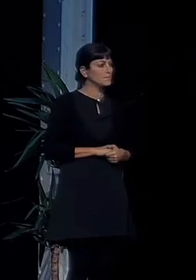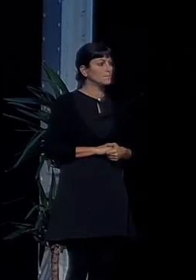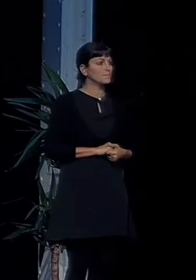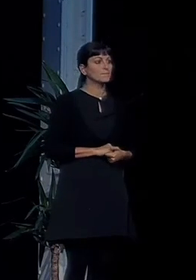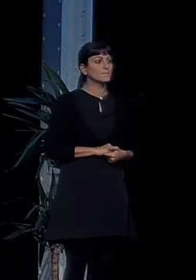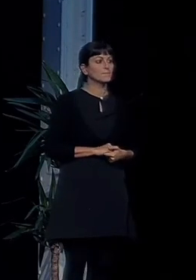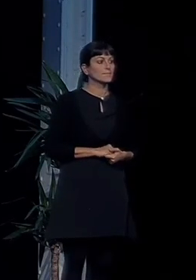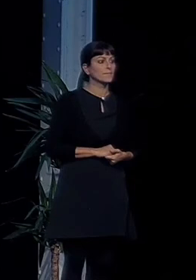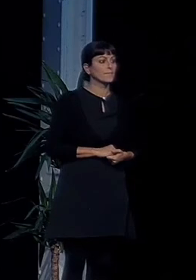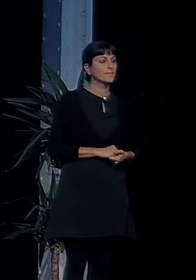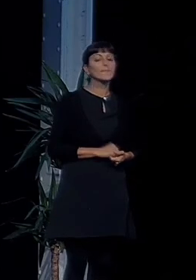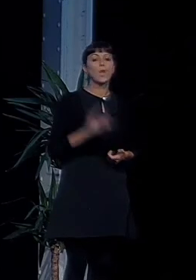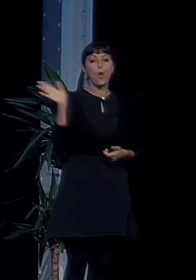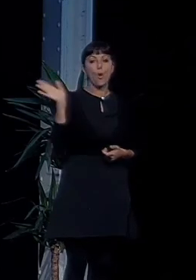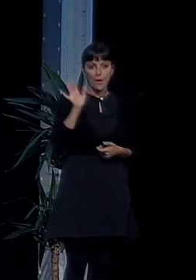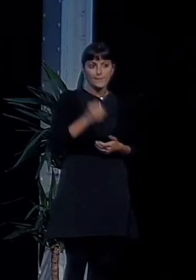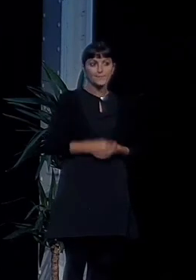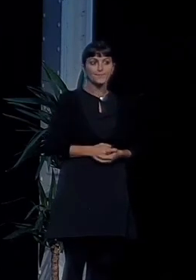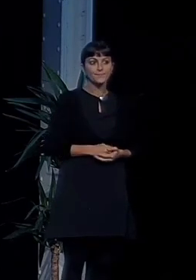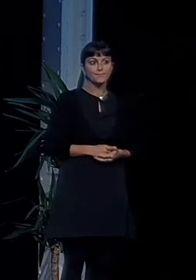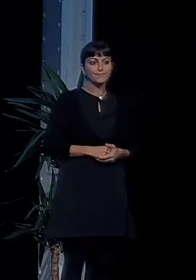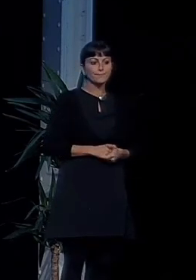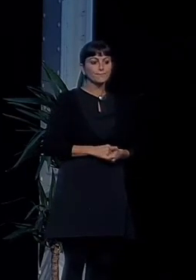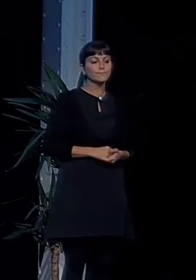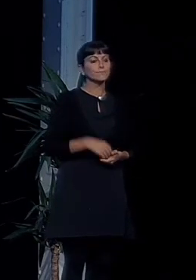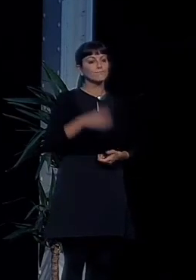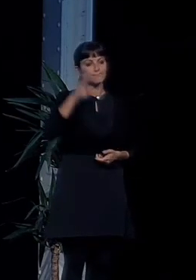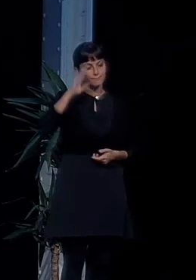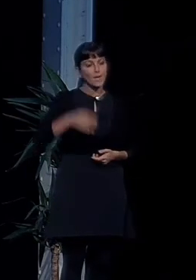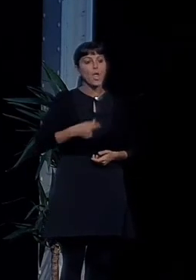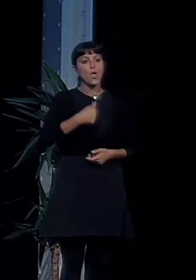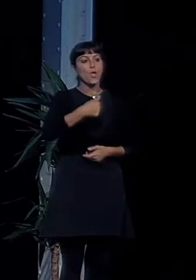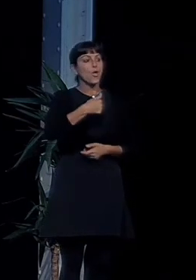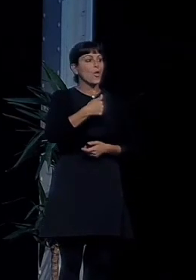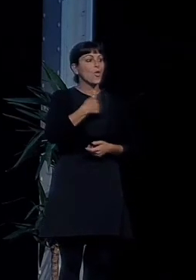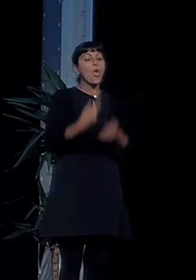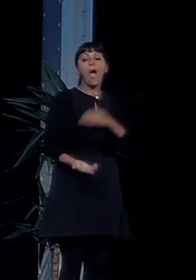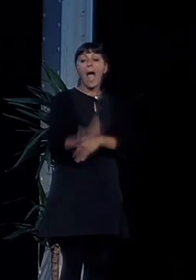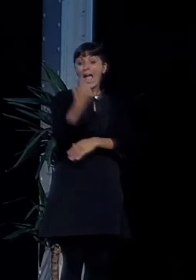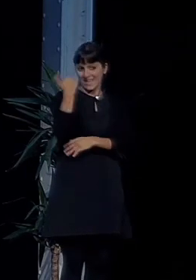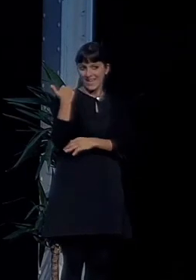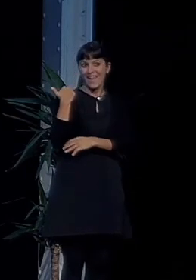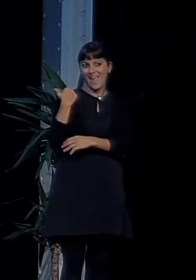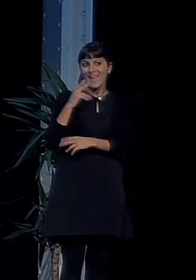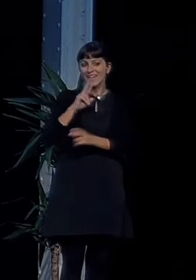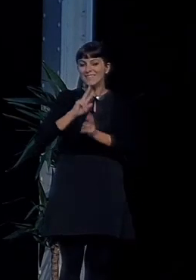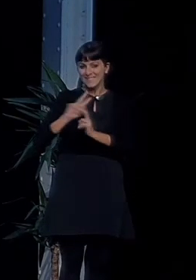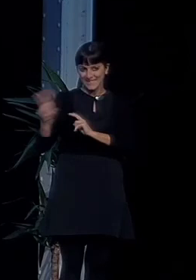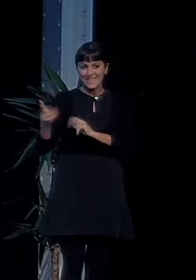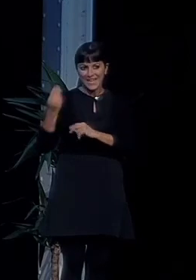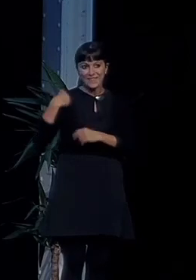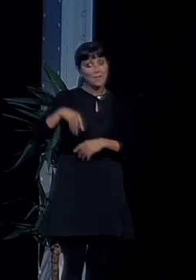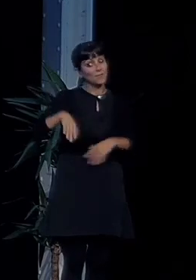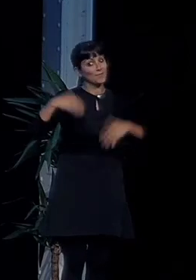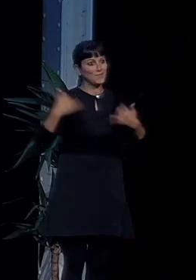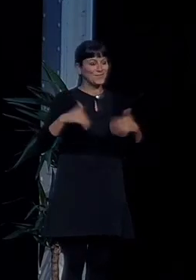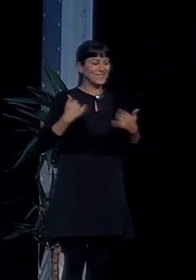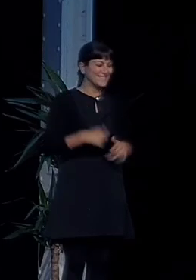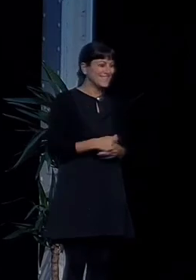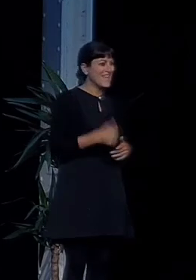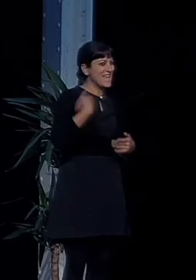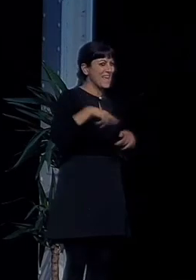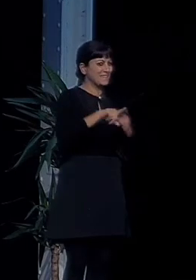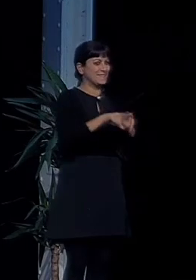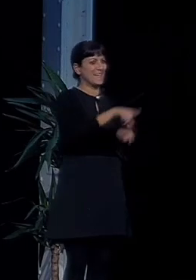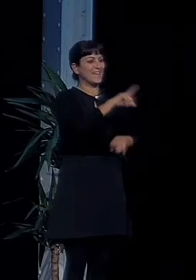Hola. Hola. Hola. Yo por alusión fui la que hice el comentario de... Ah, hola. Empezamos bien. Me he sentido